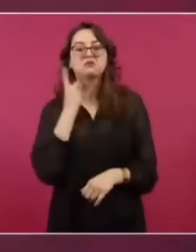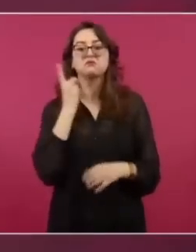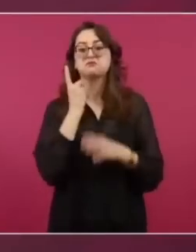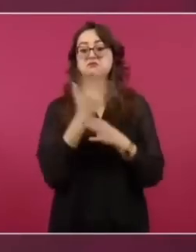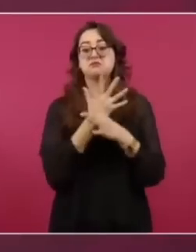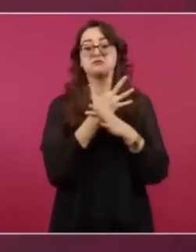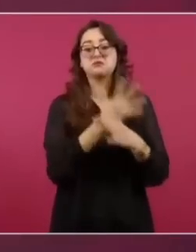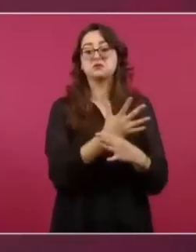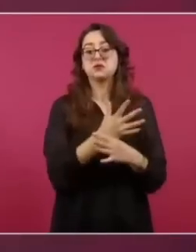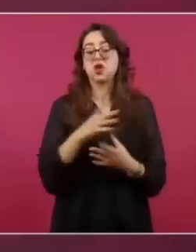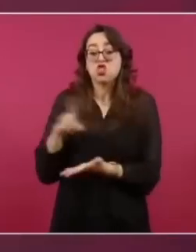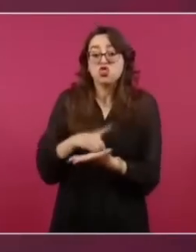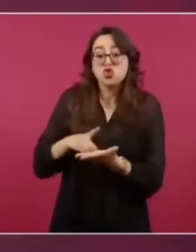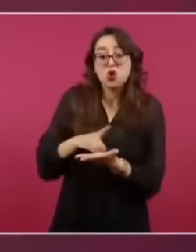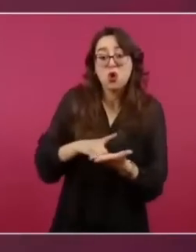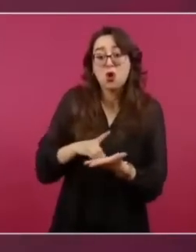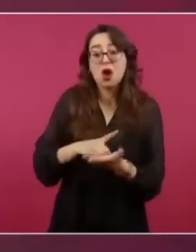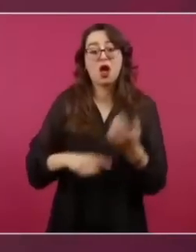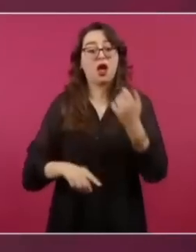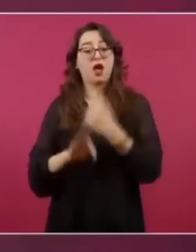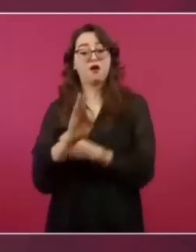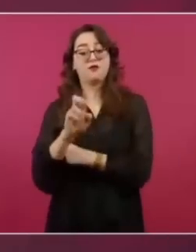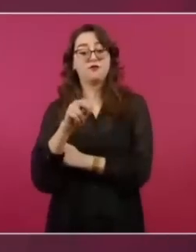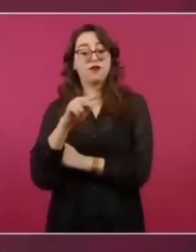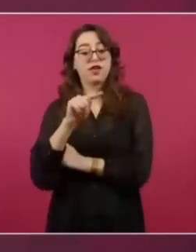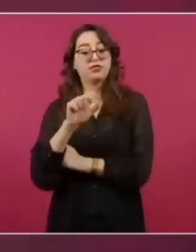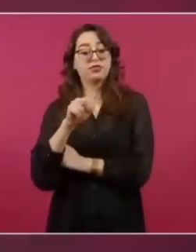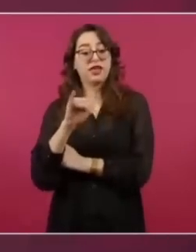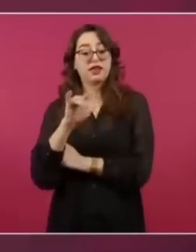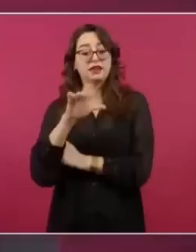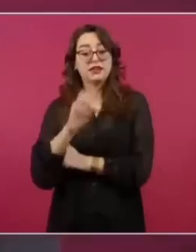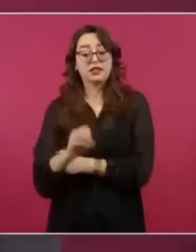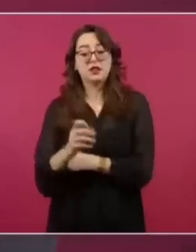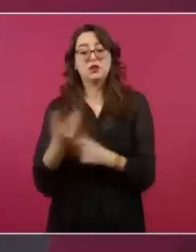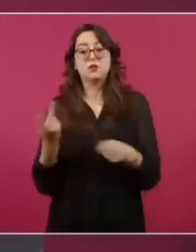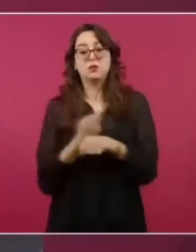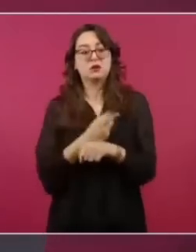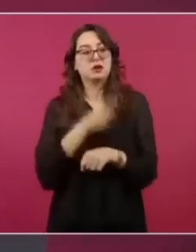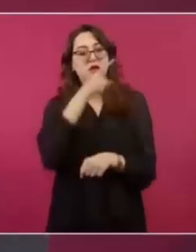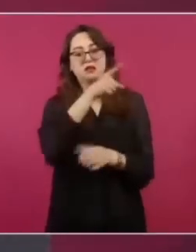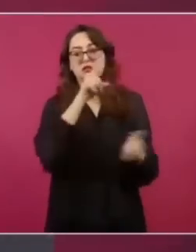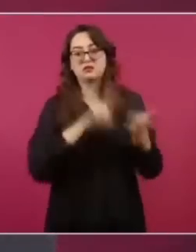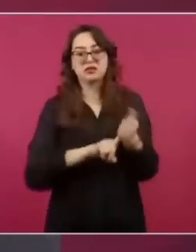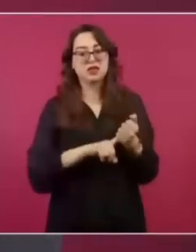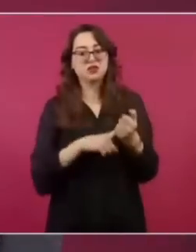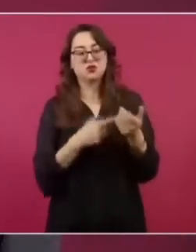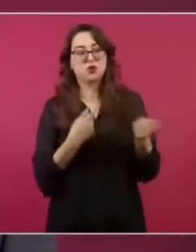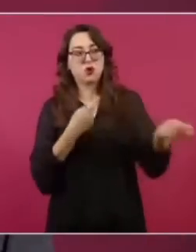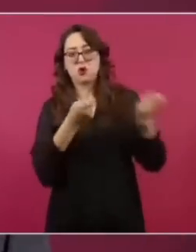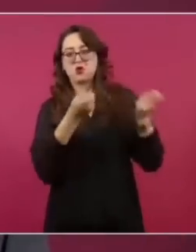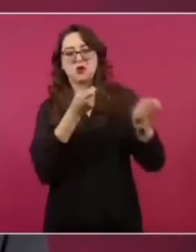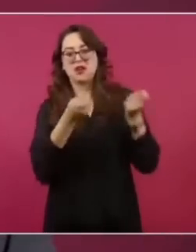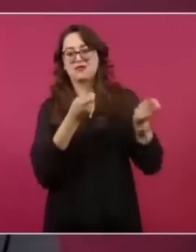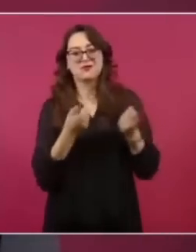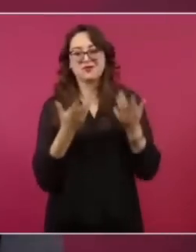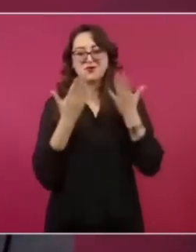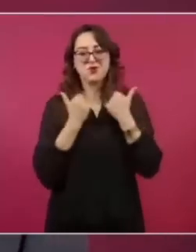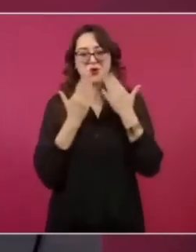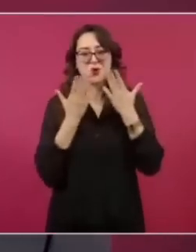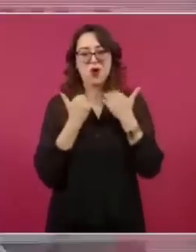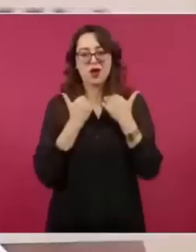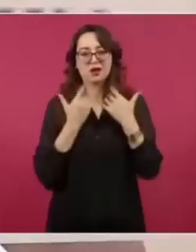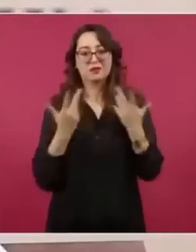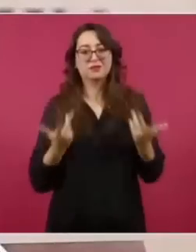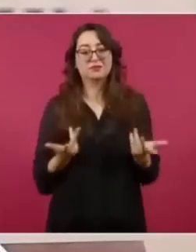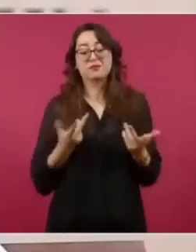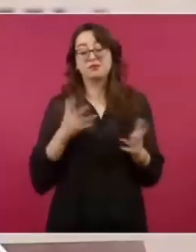en realidad ellos dentro de Estados Unidos pues no lo pueden frenar sino que es responsabilidad de organizaciones